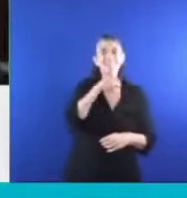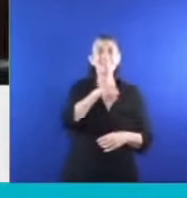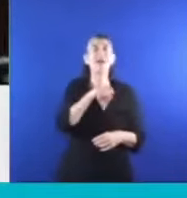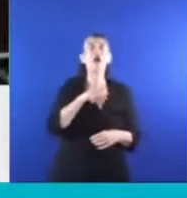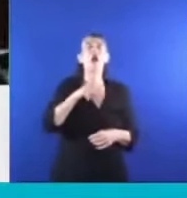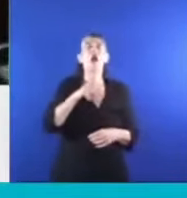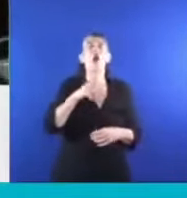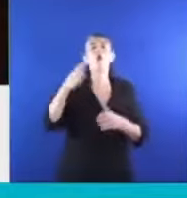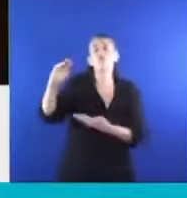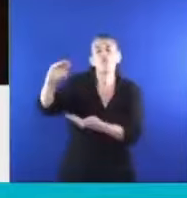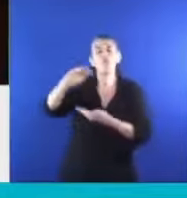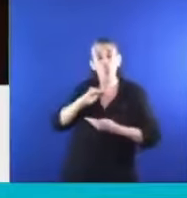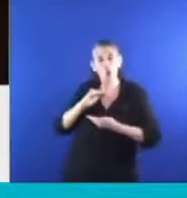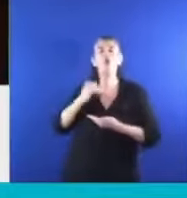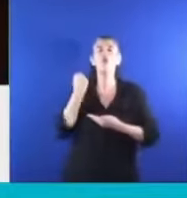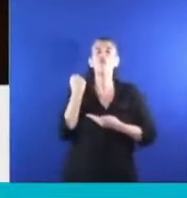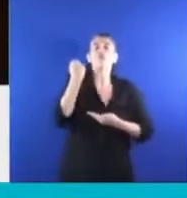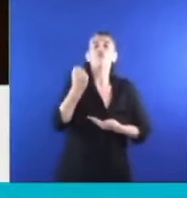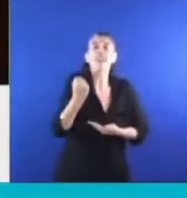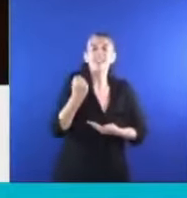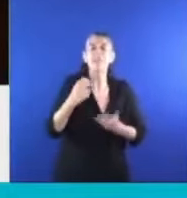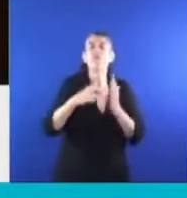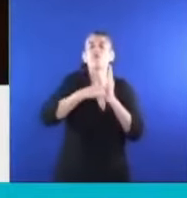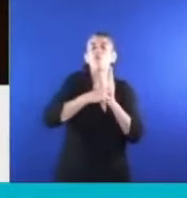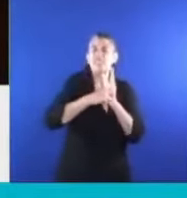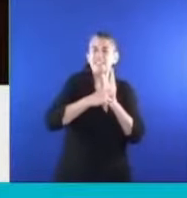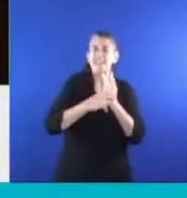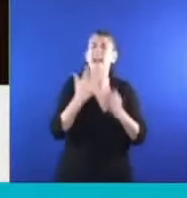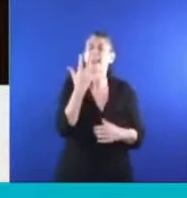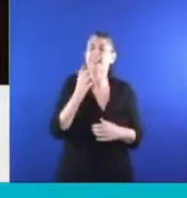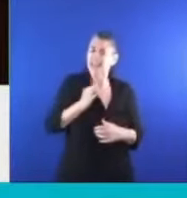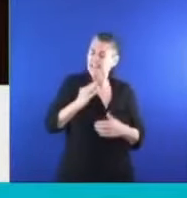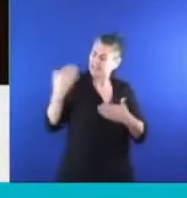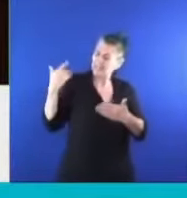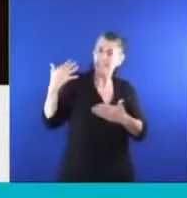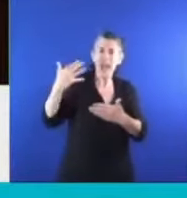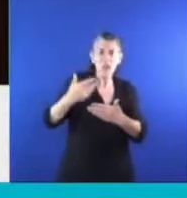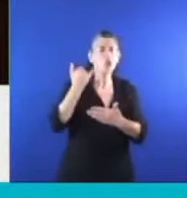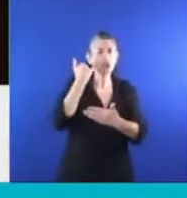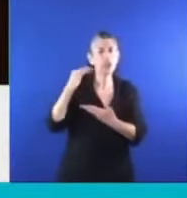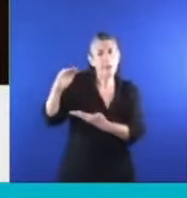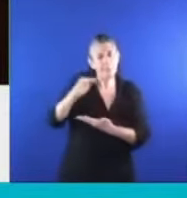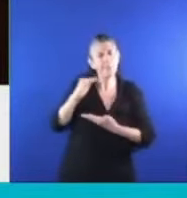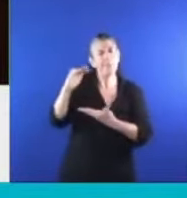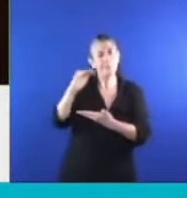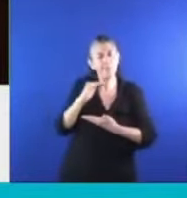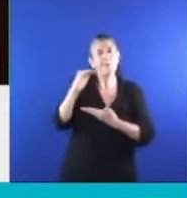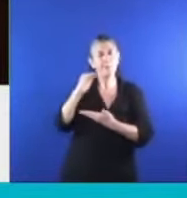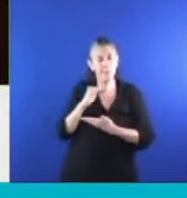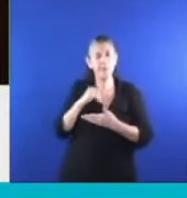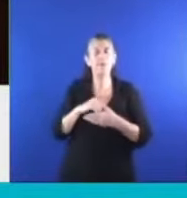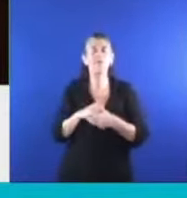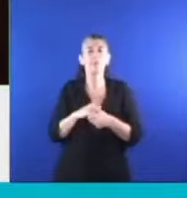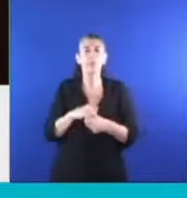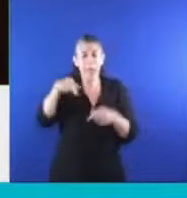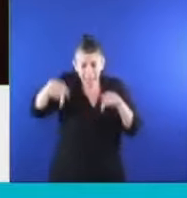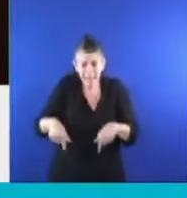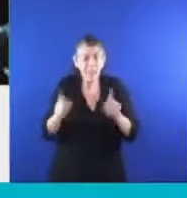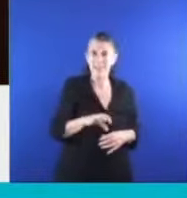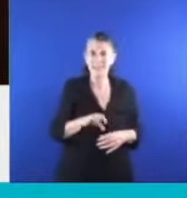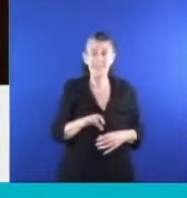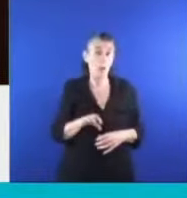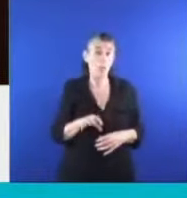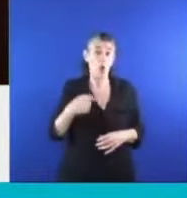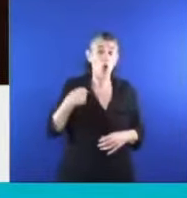Fortalecimiento Fiscal que viene recibiendo hace 3 años, que estaba en el presupuesto e incluso en la decisión administrativa de este mismo